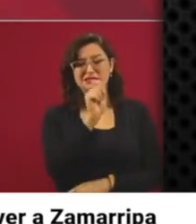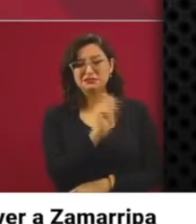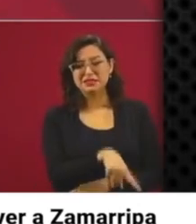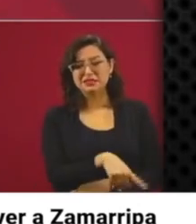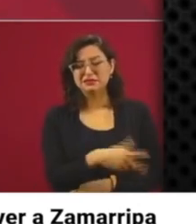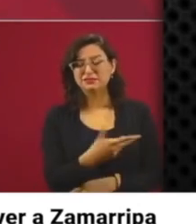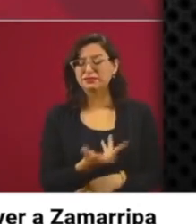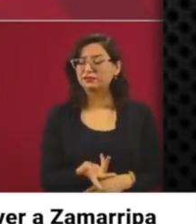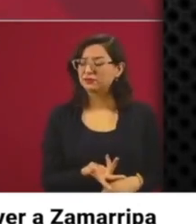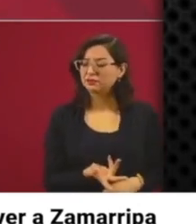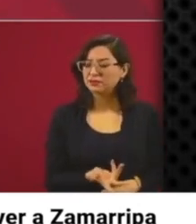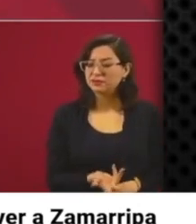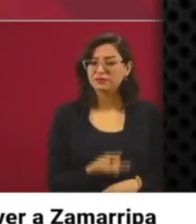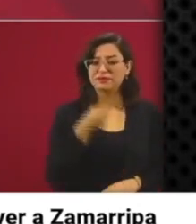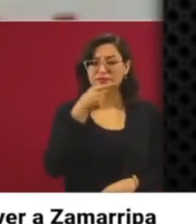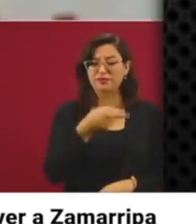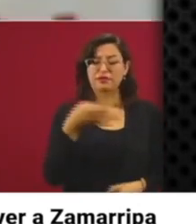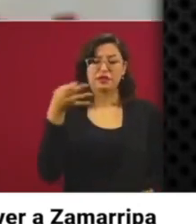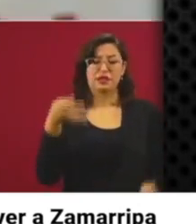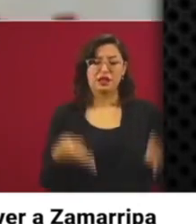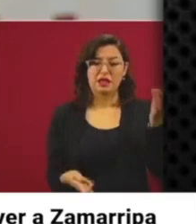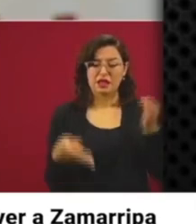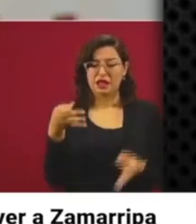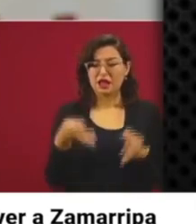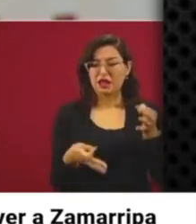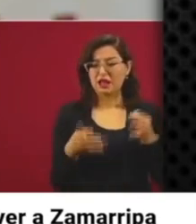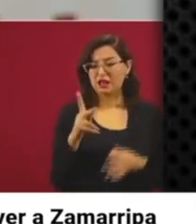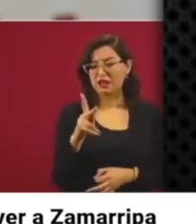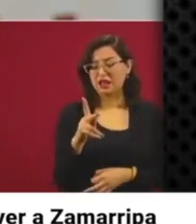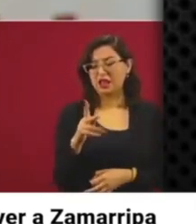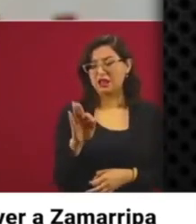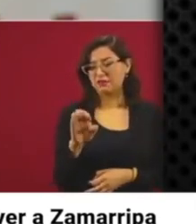El fiscal